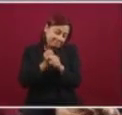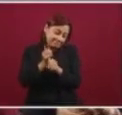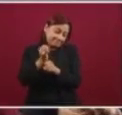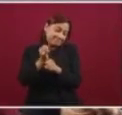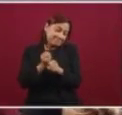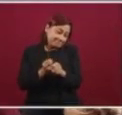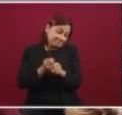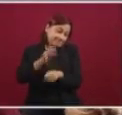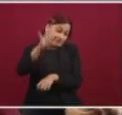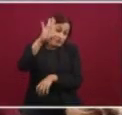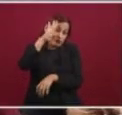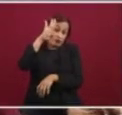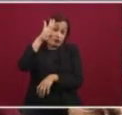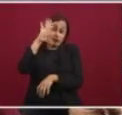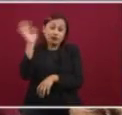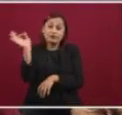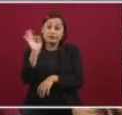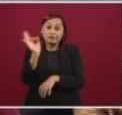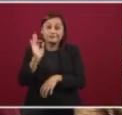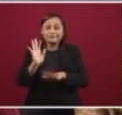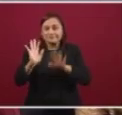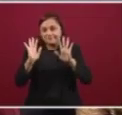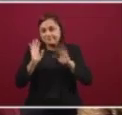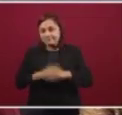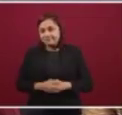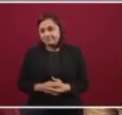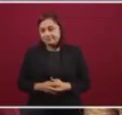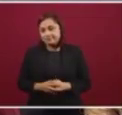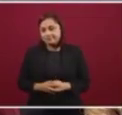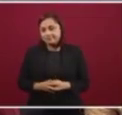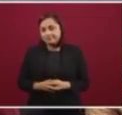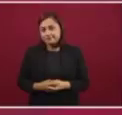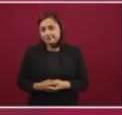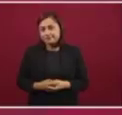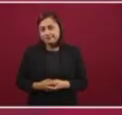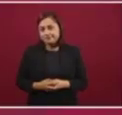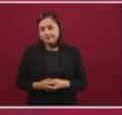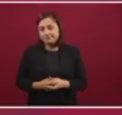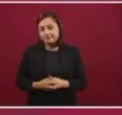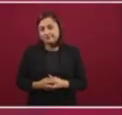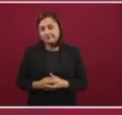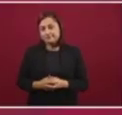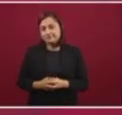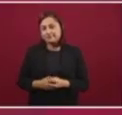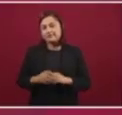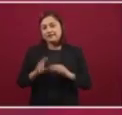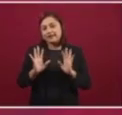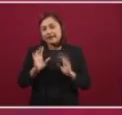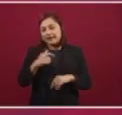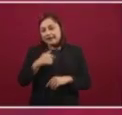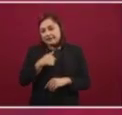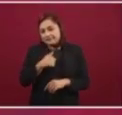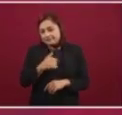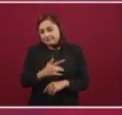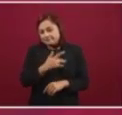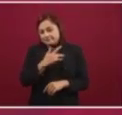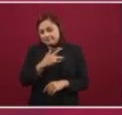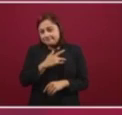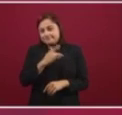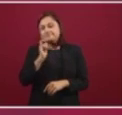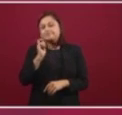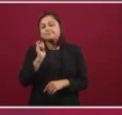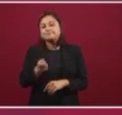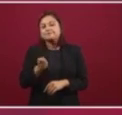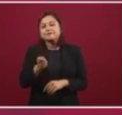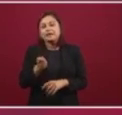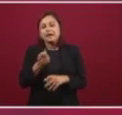mayor. Entonces, creo que todo lo que se confisque y